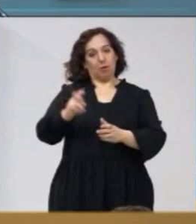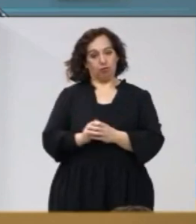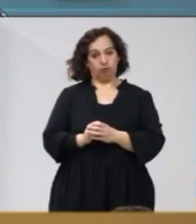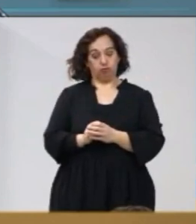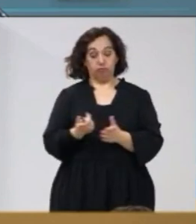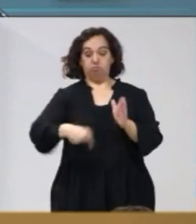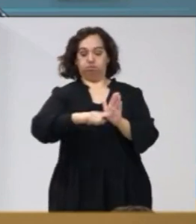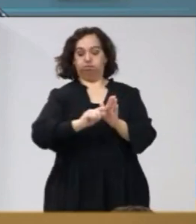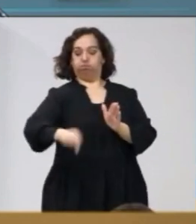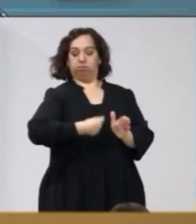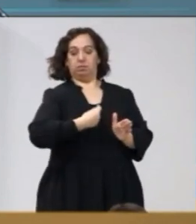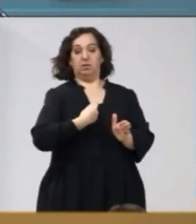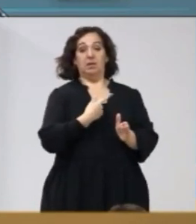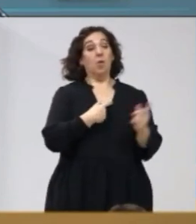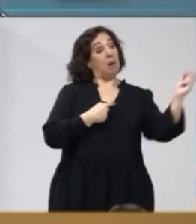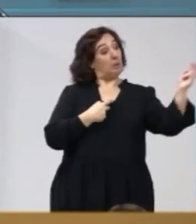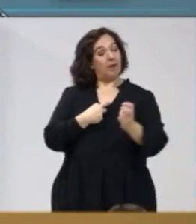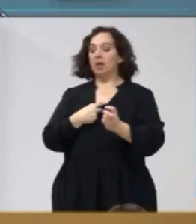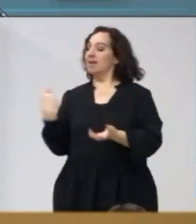viene a intervención y se paga.